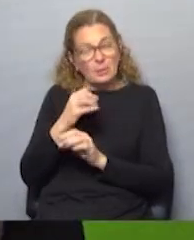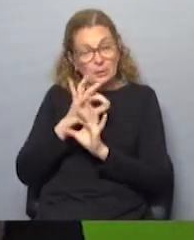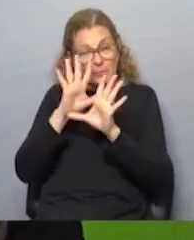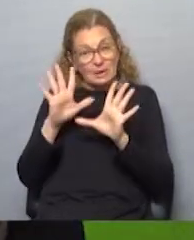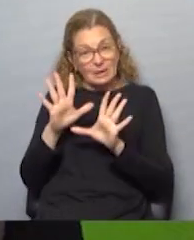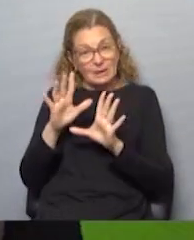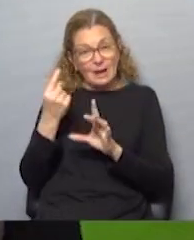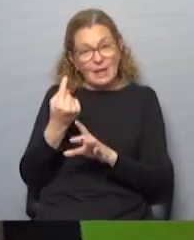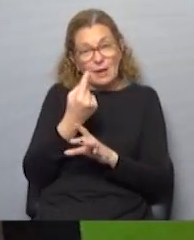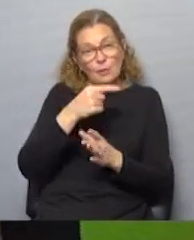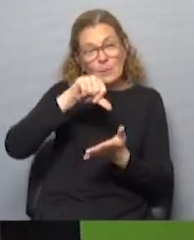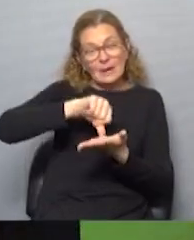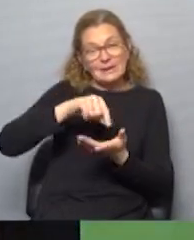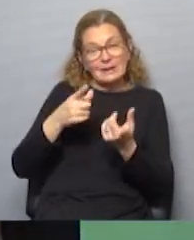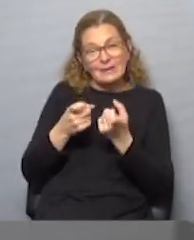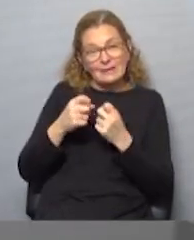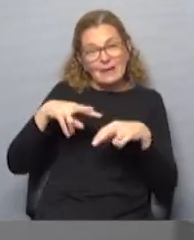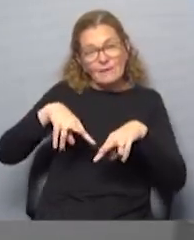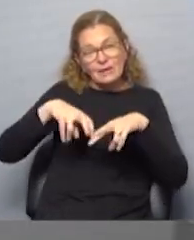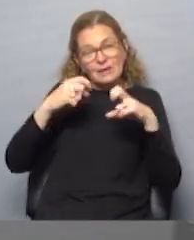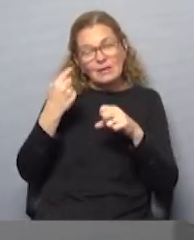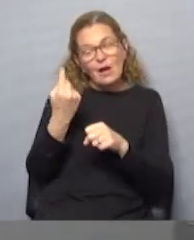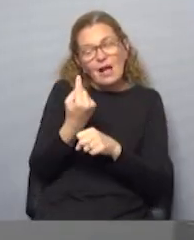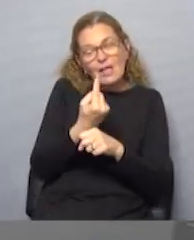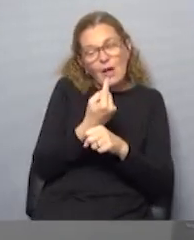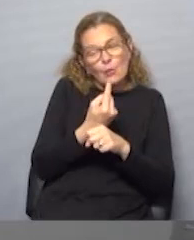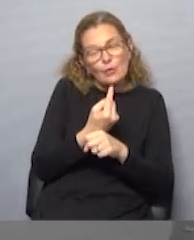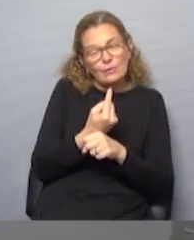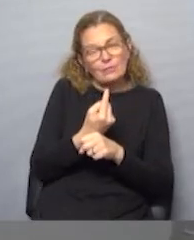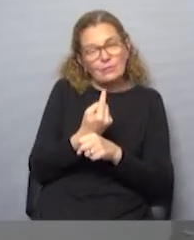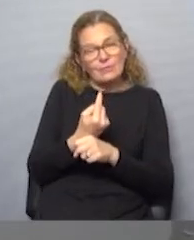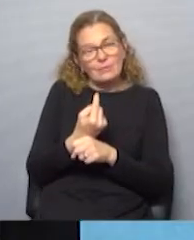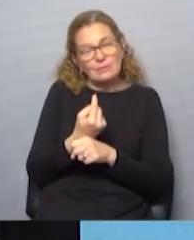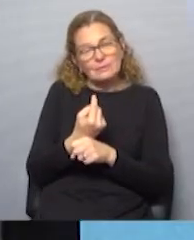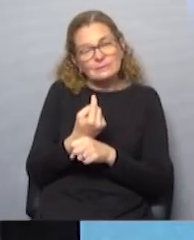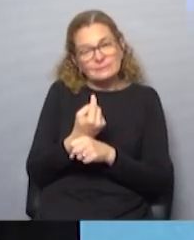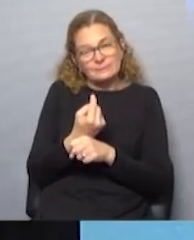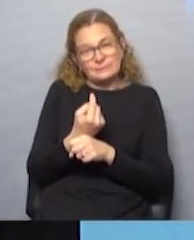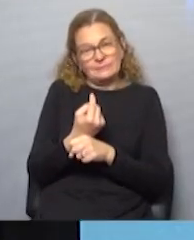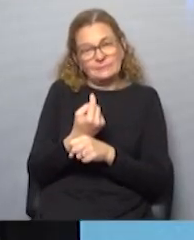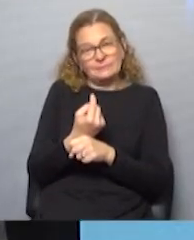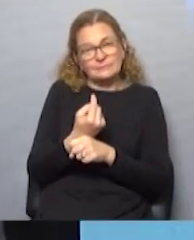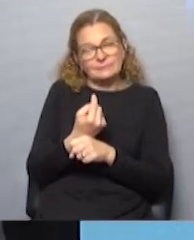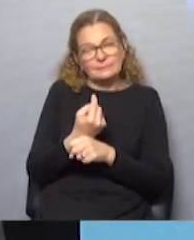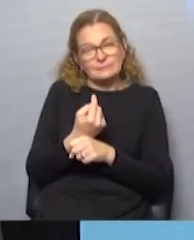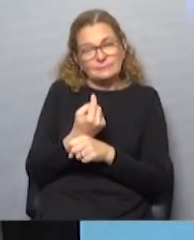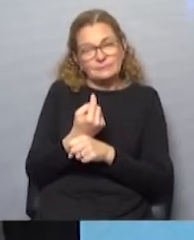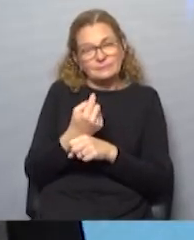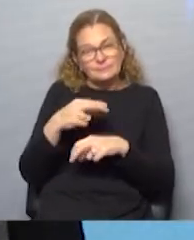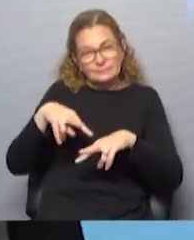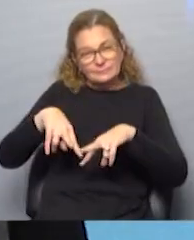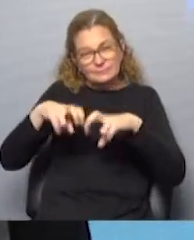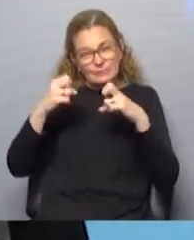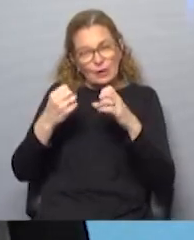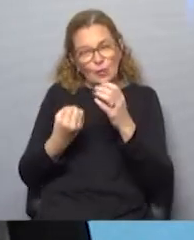cada país necesita su propia investigación para tirar del carro productivo es que la invención la investigación e